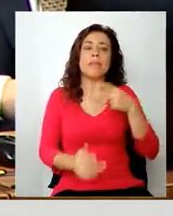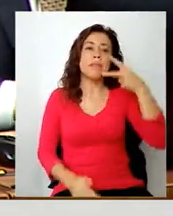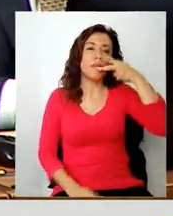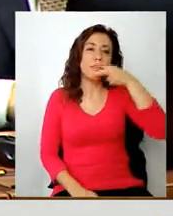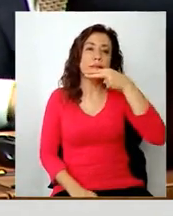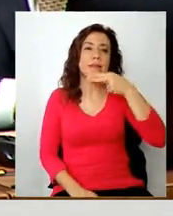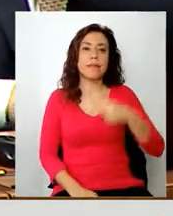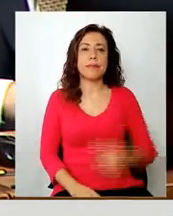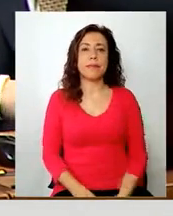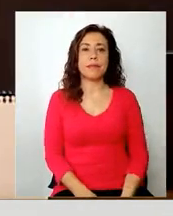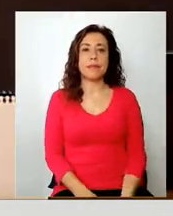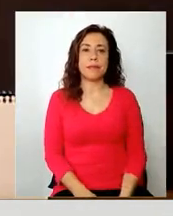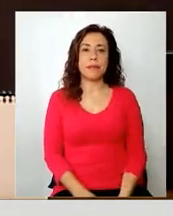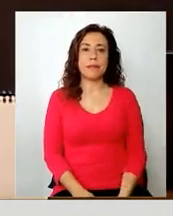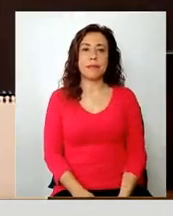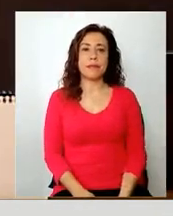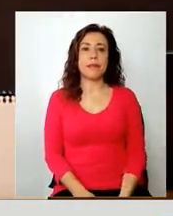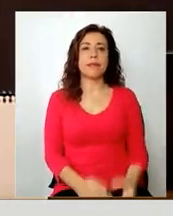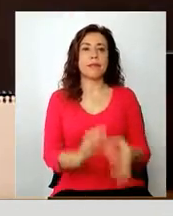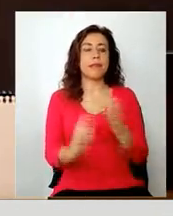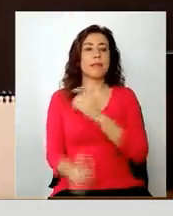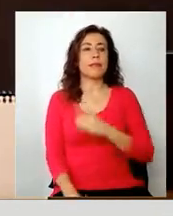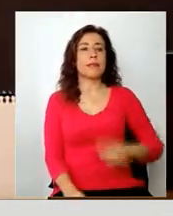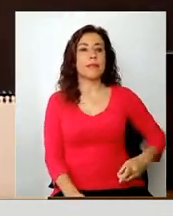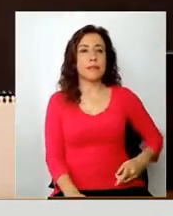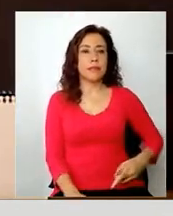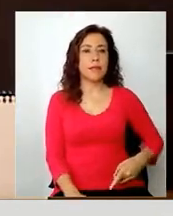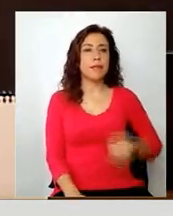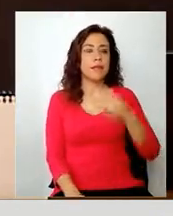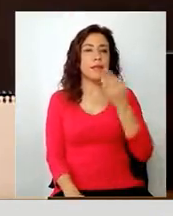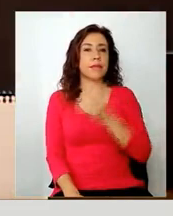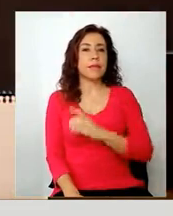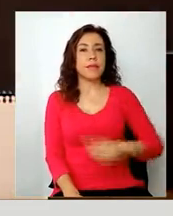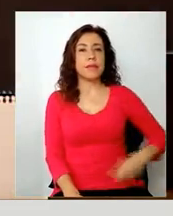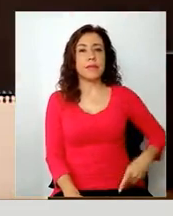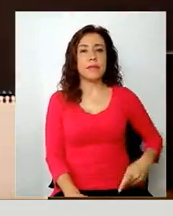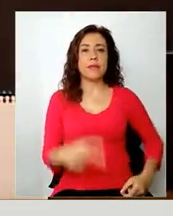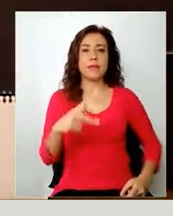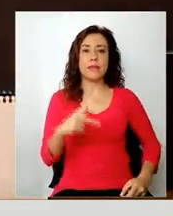Muchas gracias diputado tiene a continuación la palabra el diputado kaiser